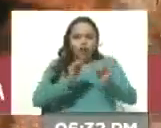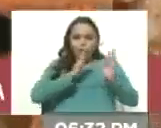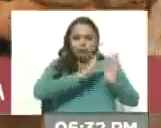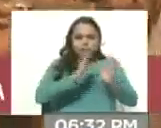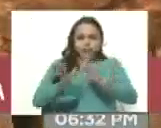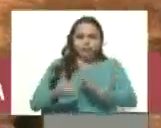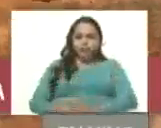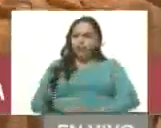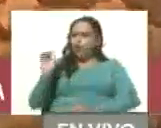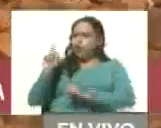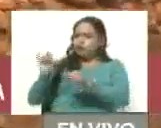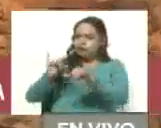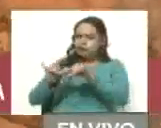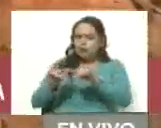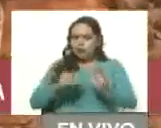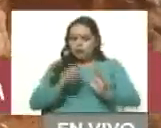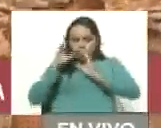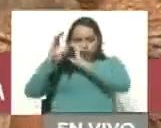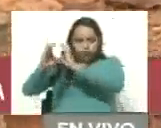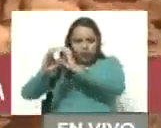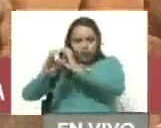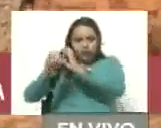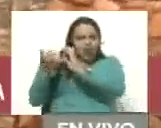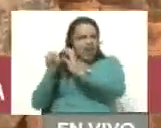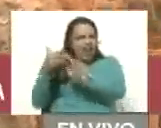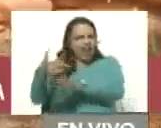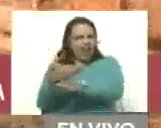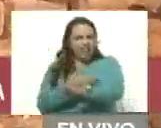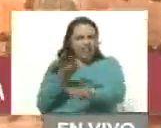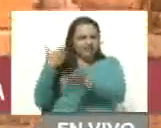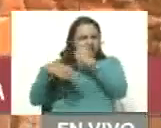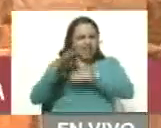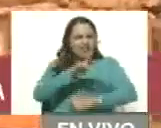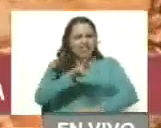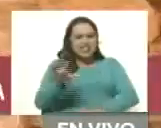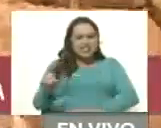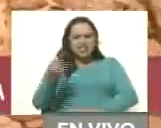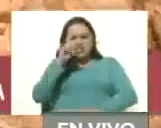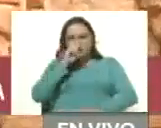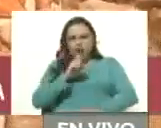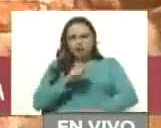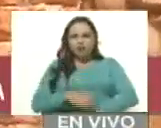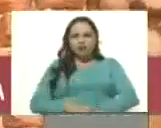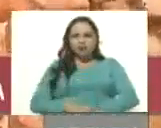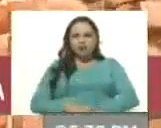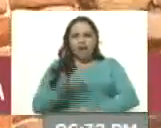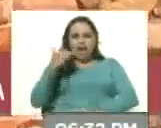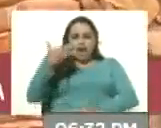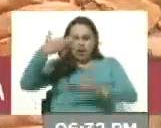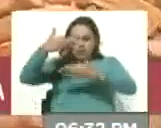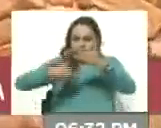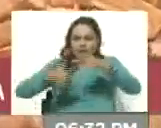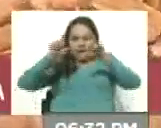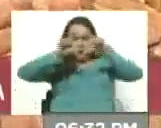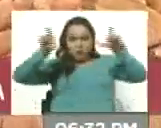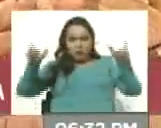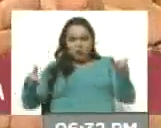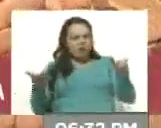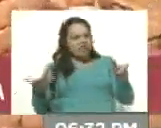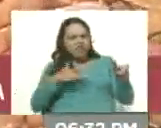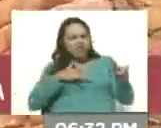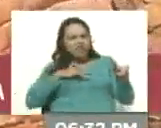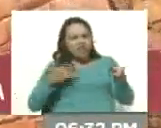que está mostrando el camarógrafo que era ahí antes hace 300 años porque vemos que hay una pared que lo de vida en formarse es